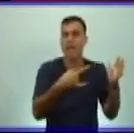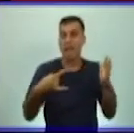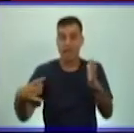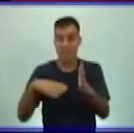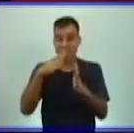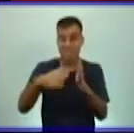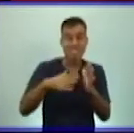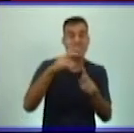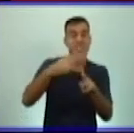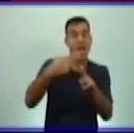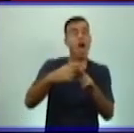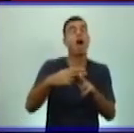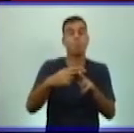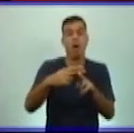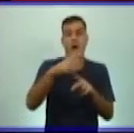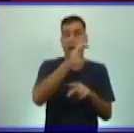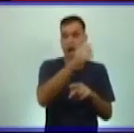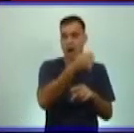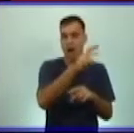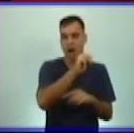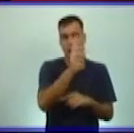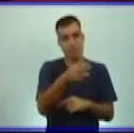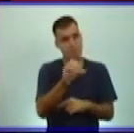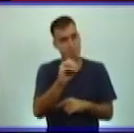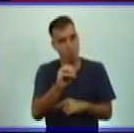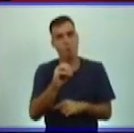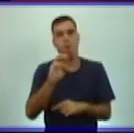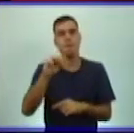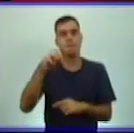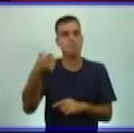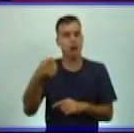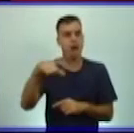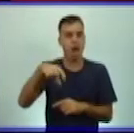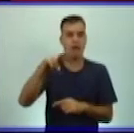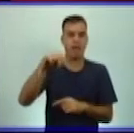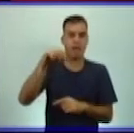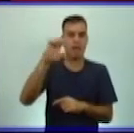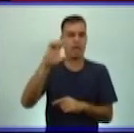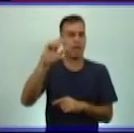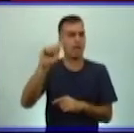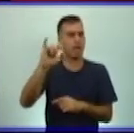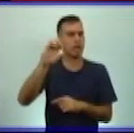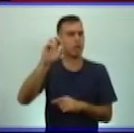Esto les permitió a Faraday y a sus